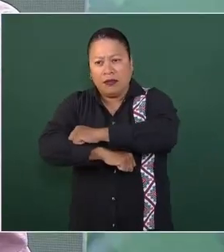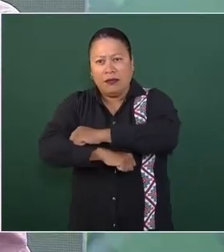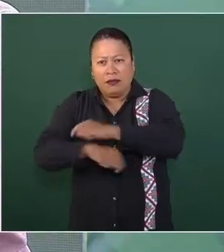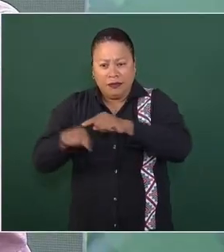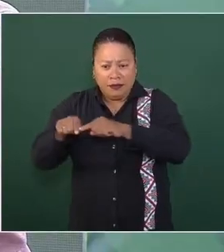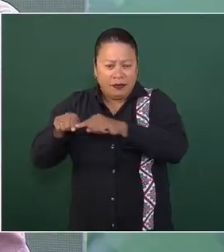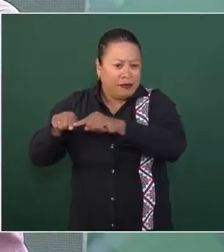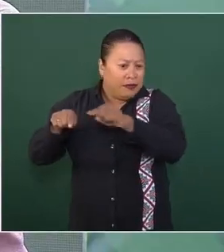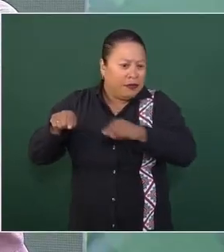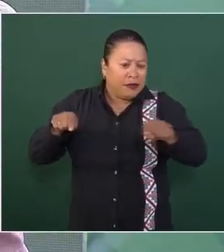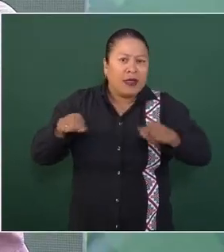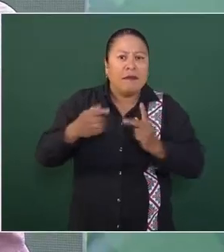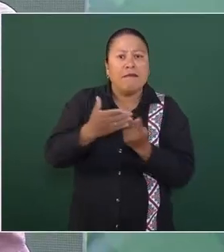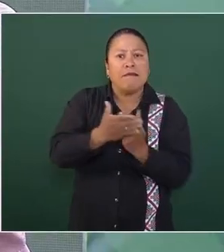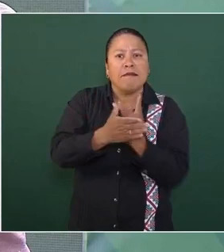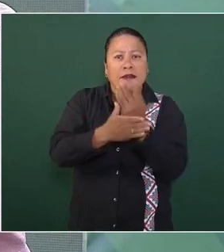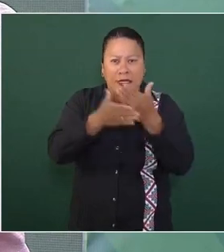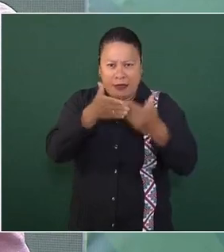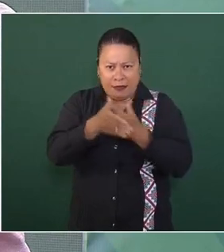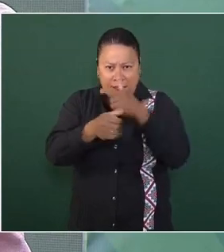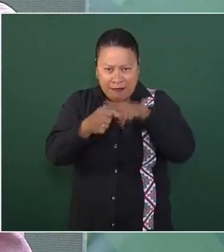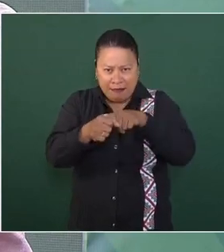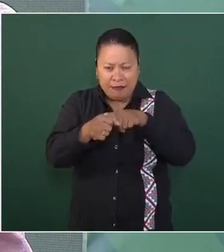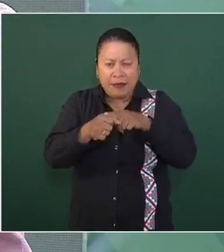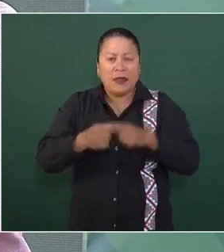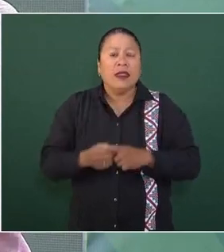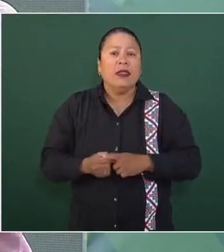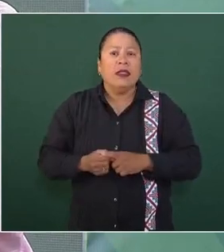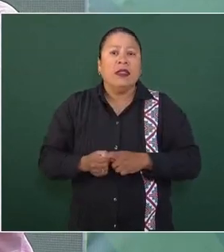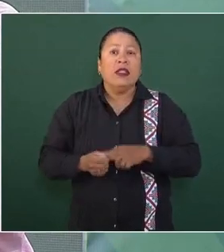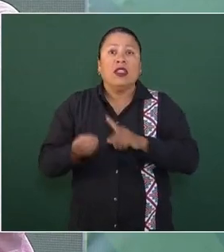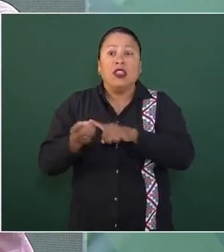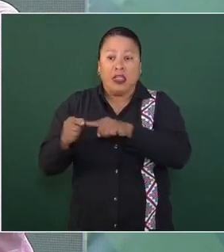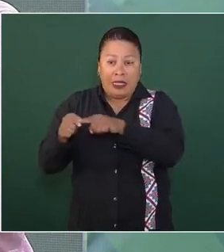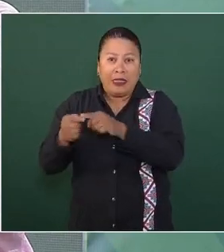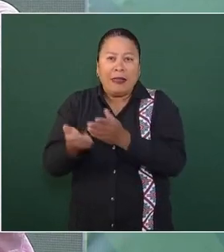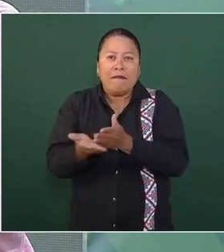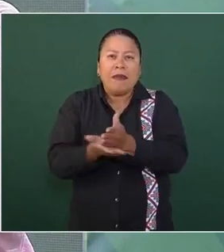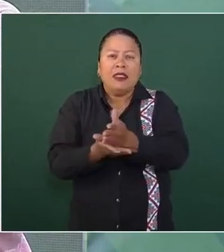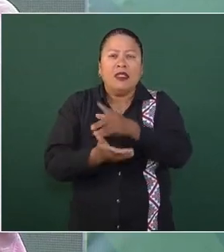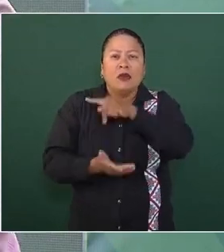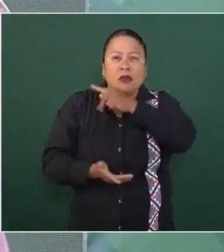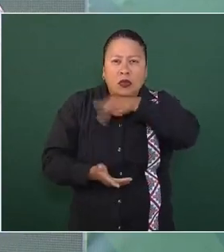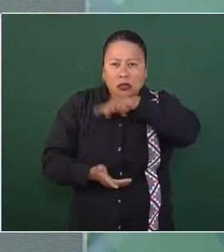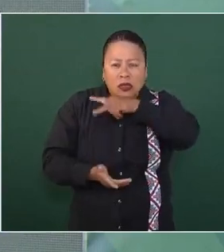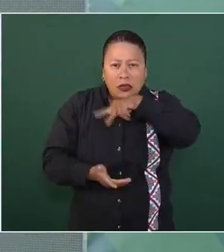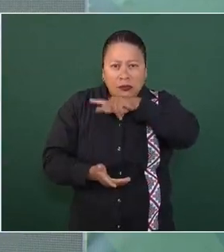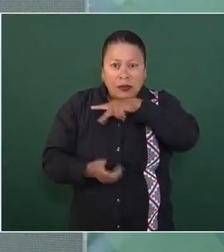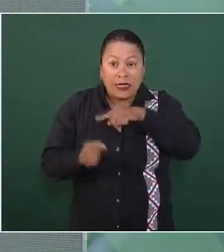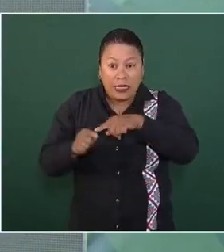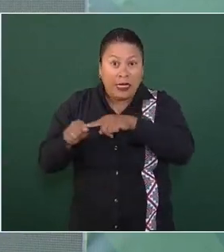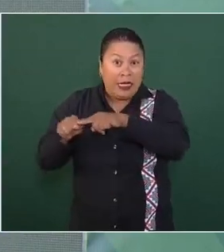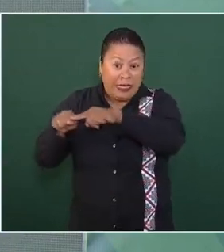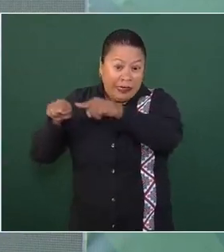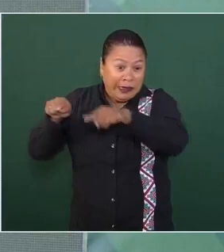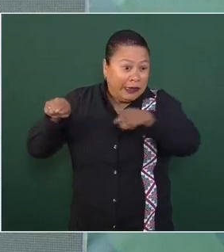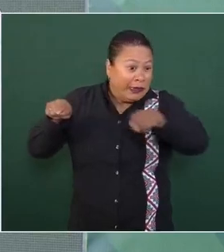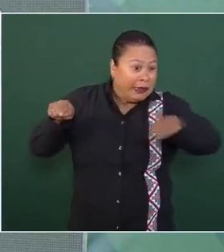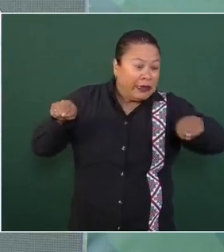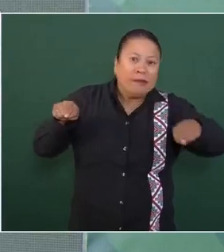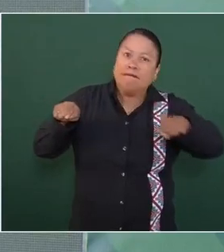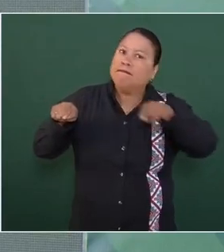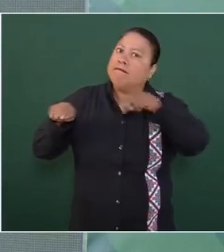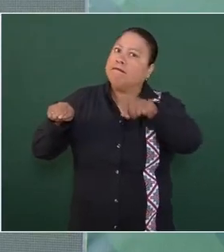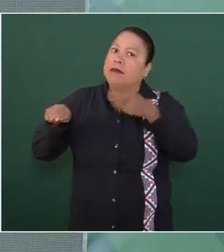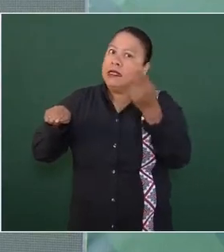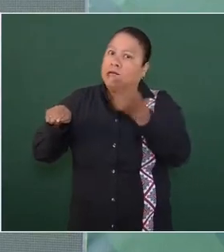allá a Pinotepa pasando por Putla todo ese camino que requiere